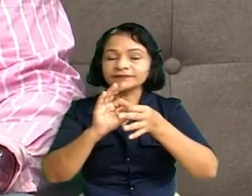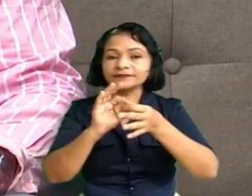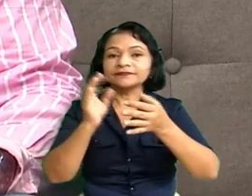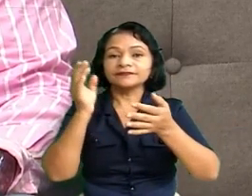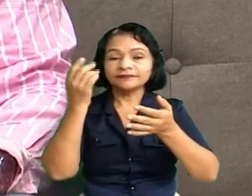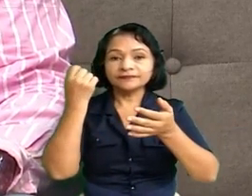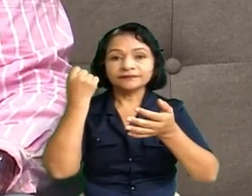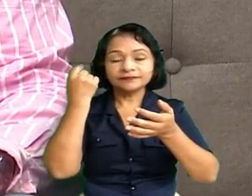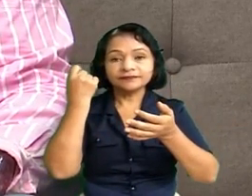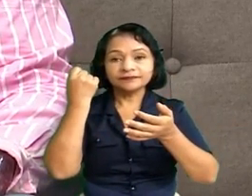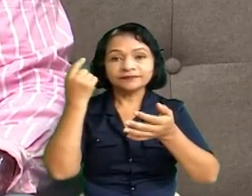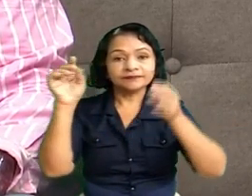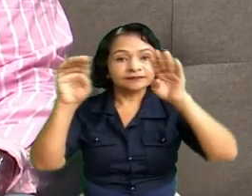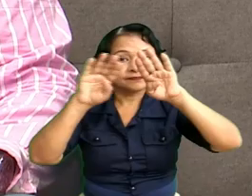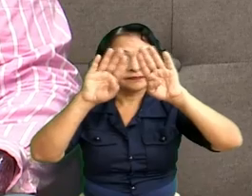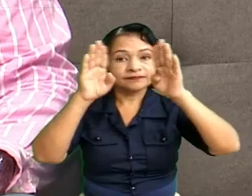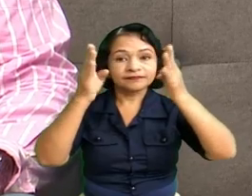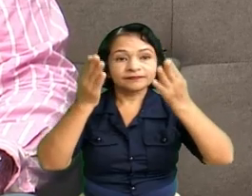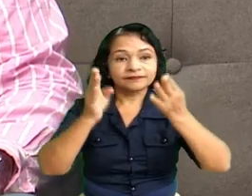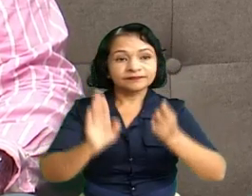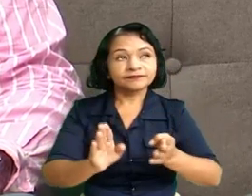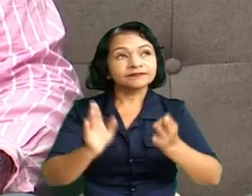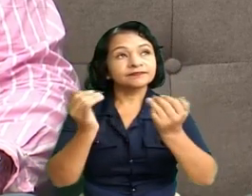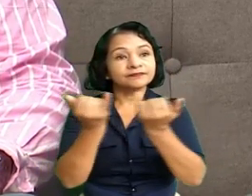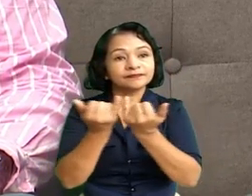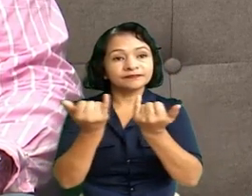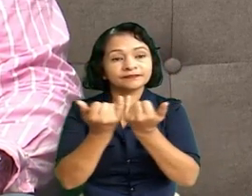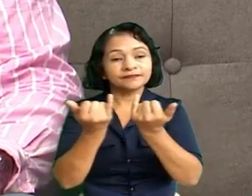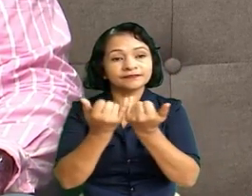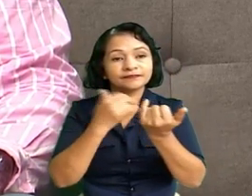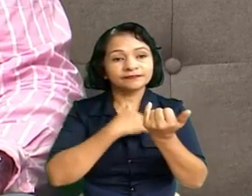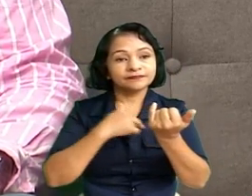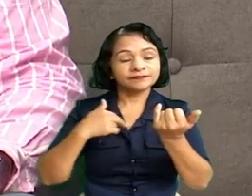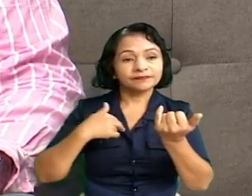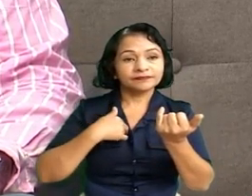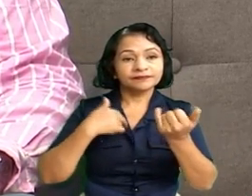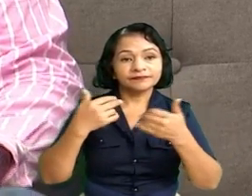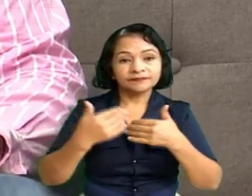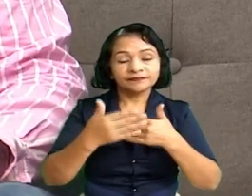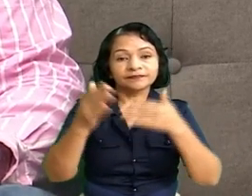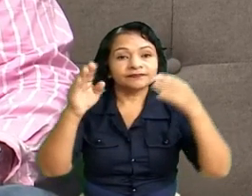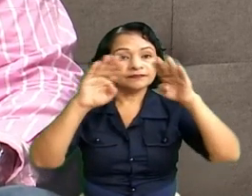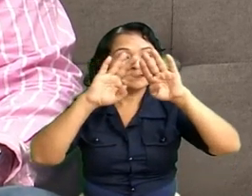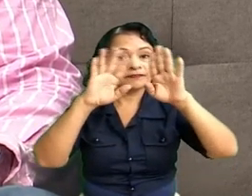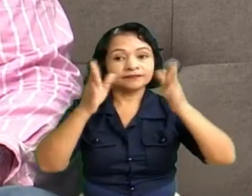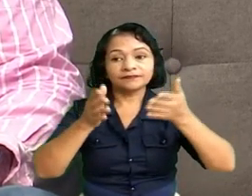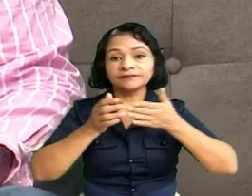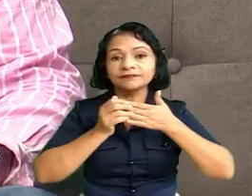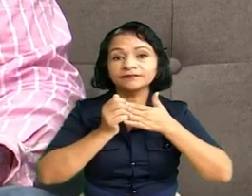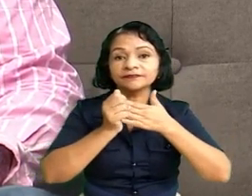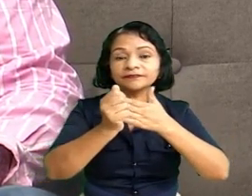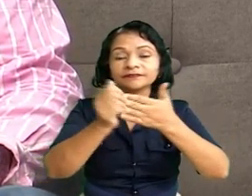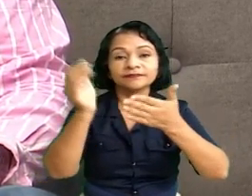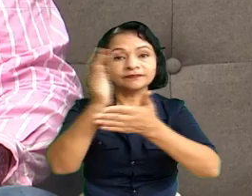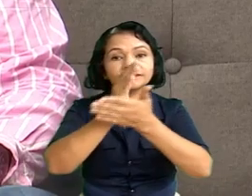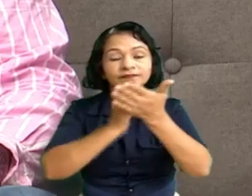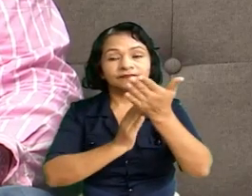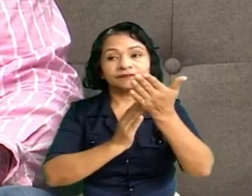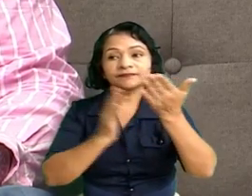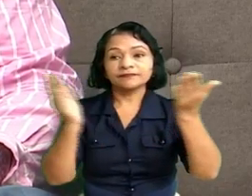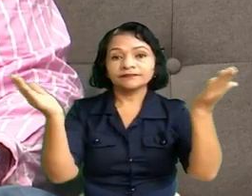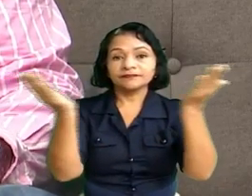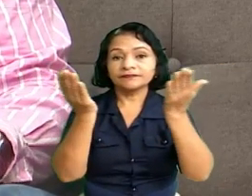va entendiendo una mujer en una especie de relaciones diplomáticas internacionales, una mujer dirigiendo en algunos momentos